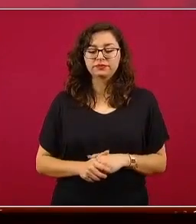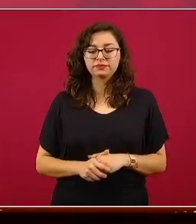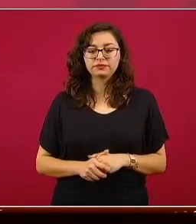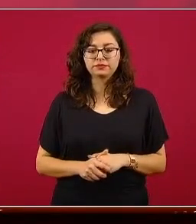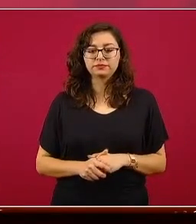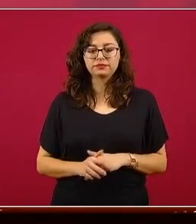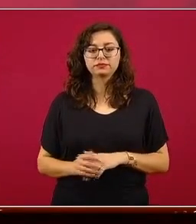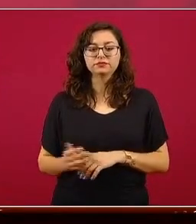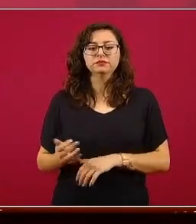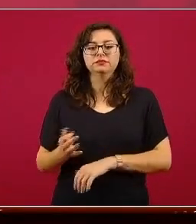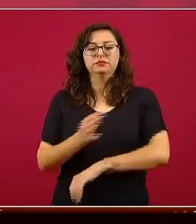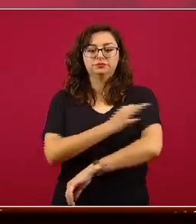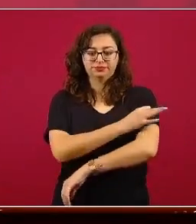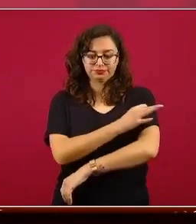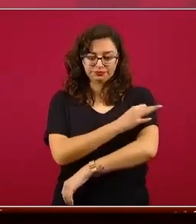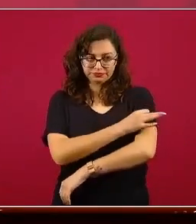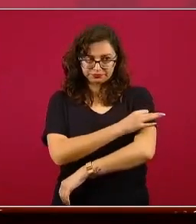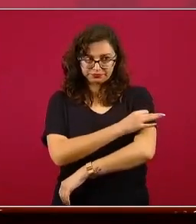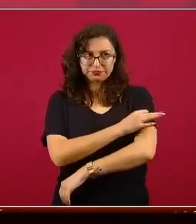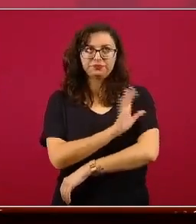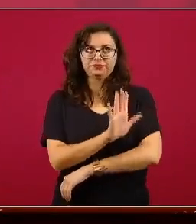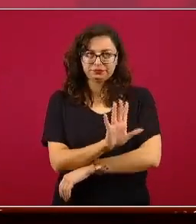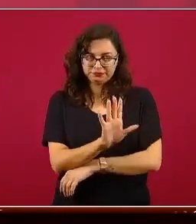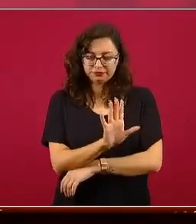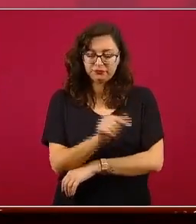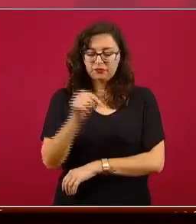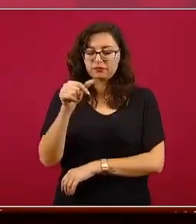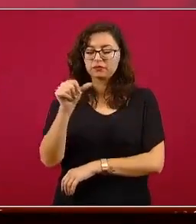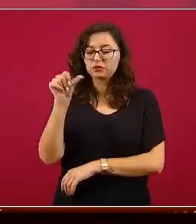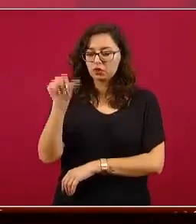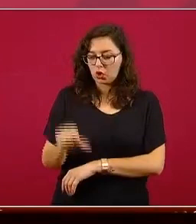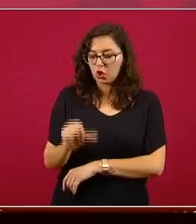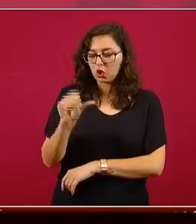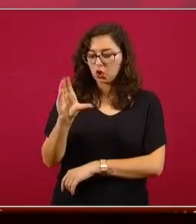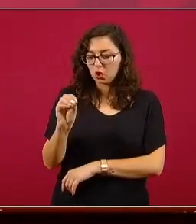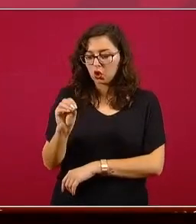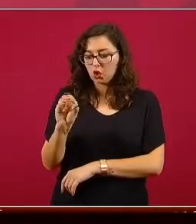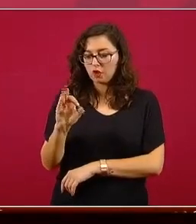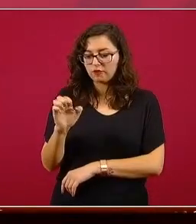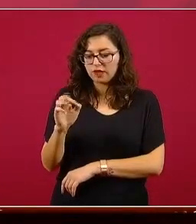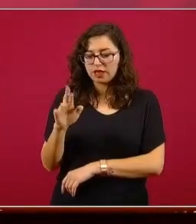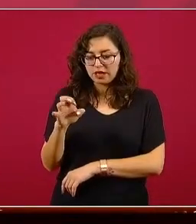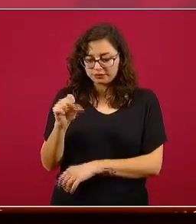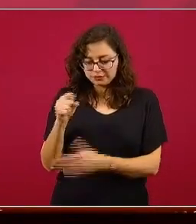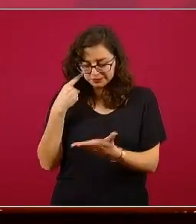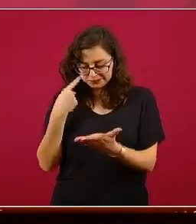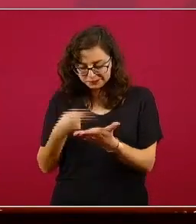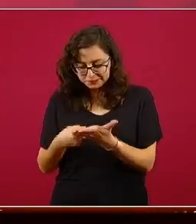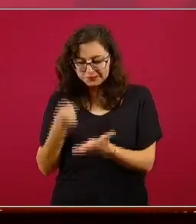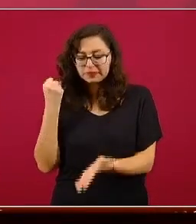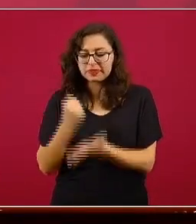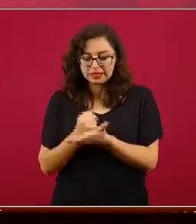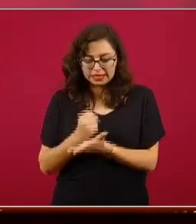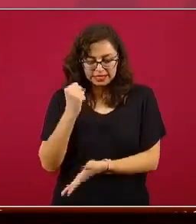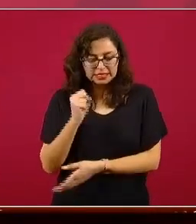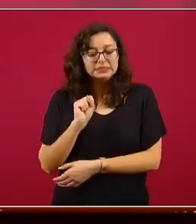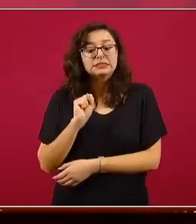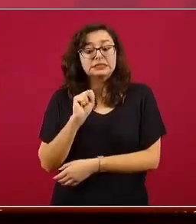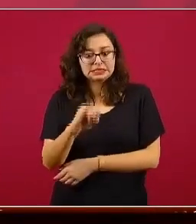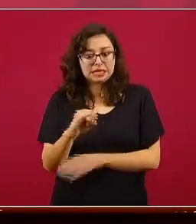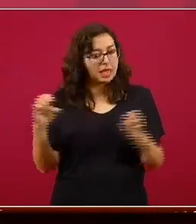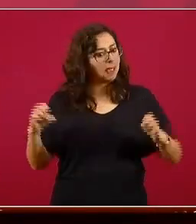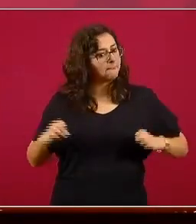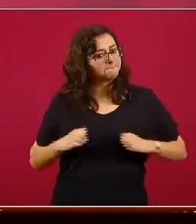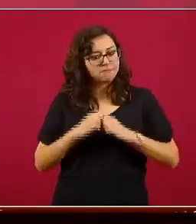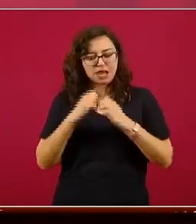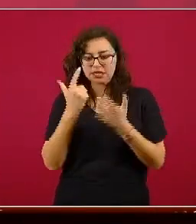Las vacunas, hoy que la Cofepris ha conferido la autorización para uso en emergencia, específicamente para la vacuna de Pfizer